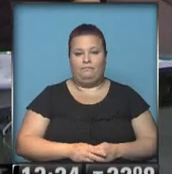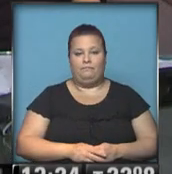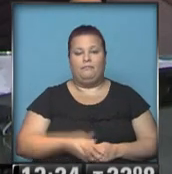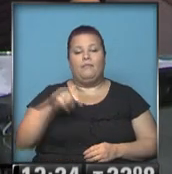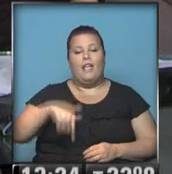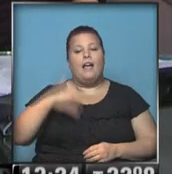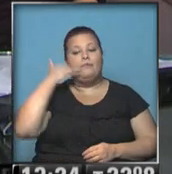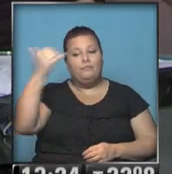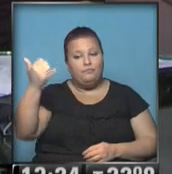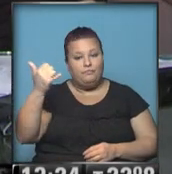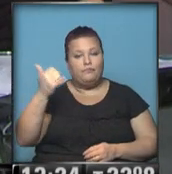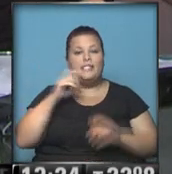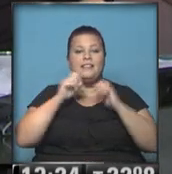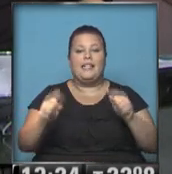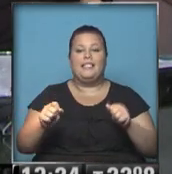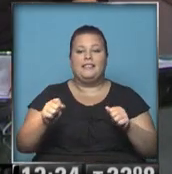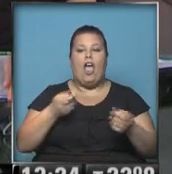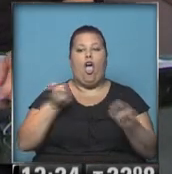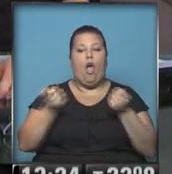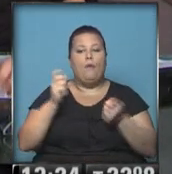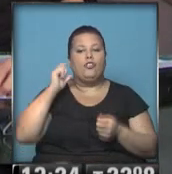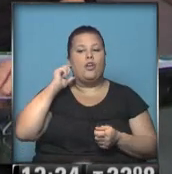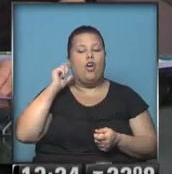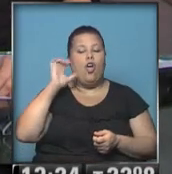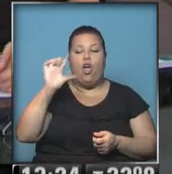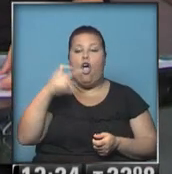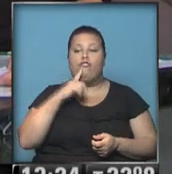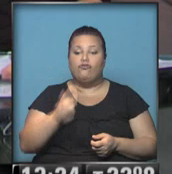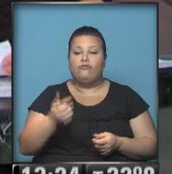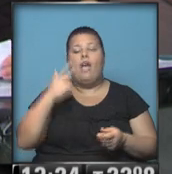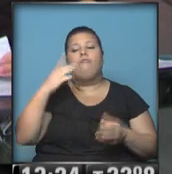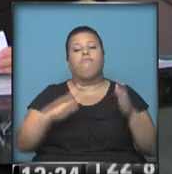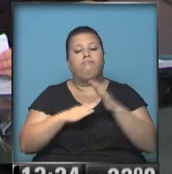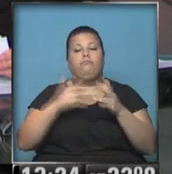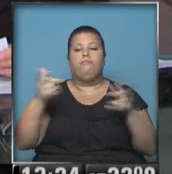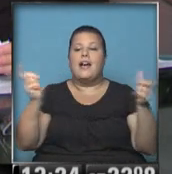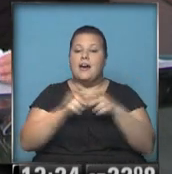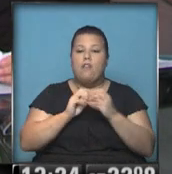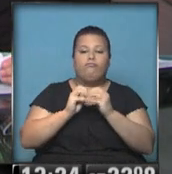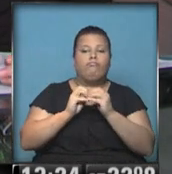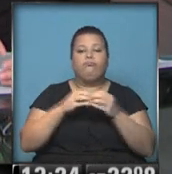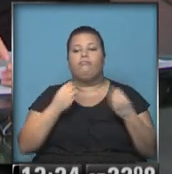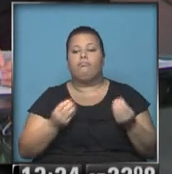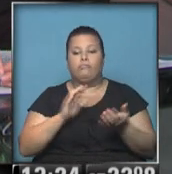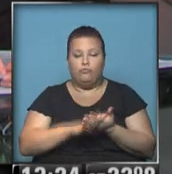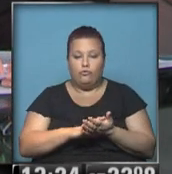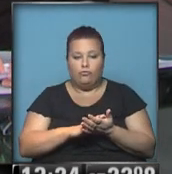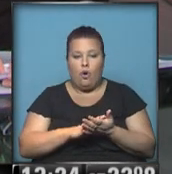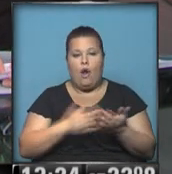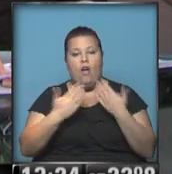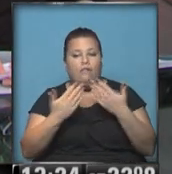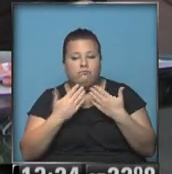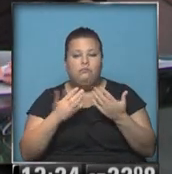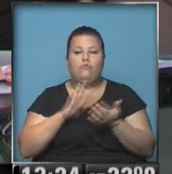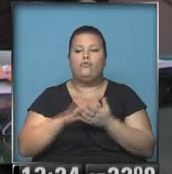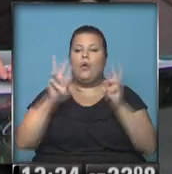Estamos en comunicación telefónica con el secretario de Comercio, Augusto Costa, quien está encabezando los foros para debatir y charlar, por